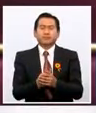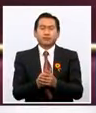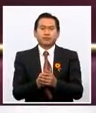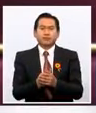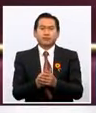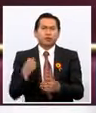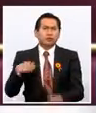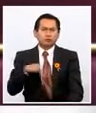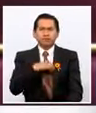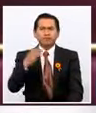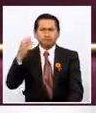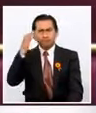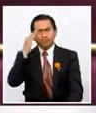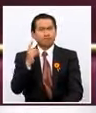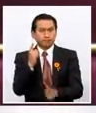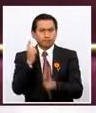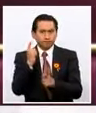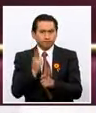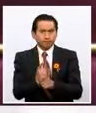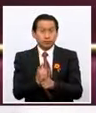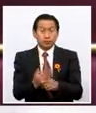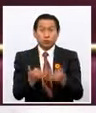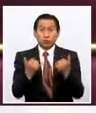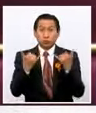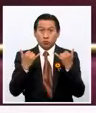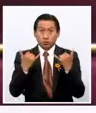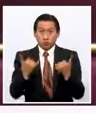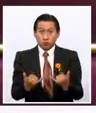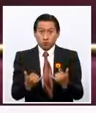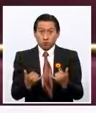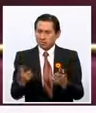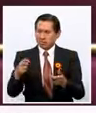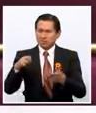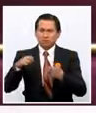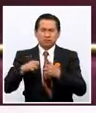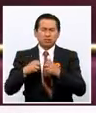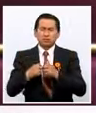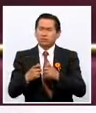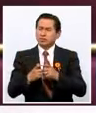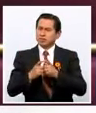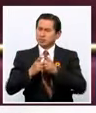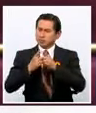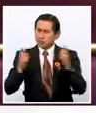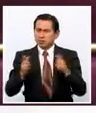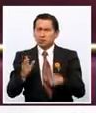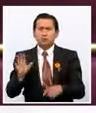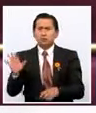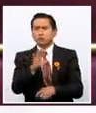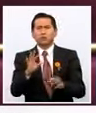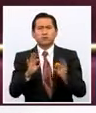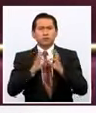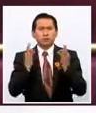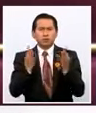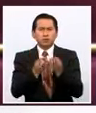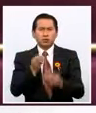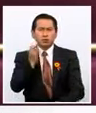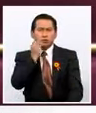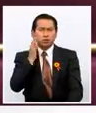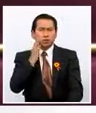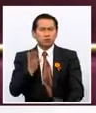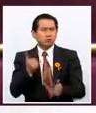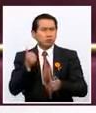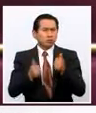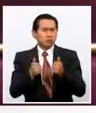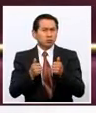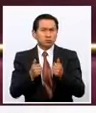perfectamente que hoy los mayores problemas de las familias y los hogares son la falta de ingresos